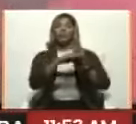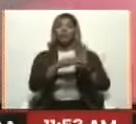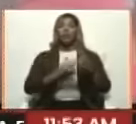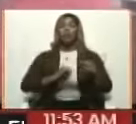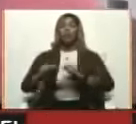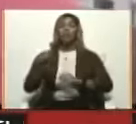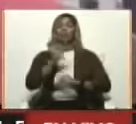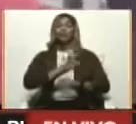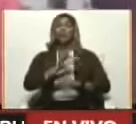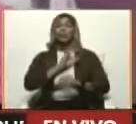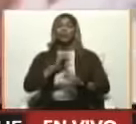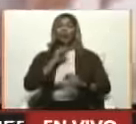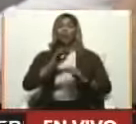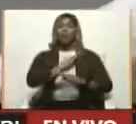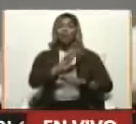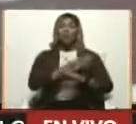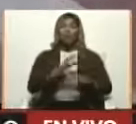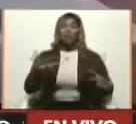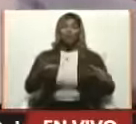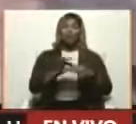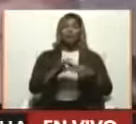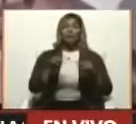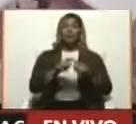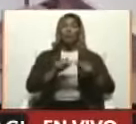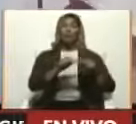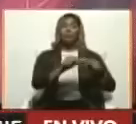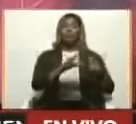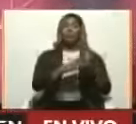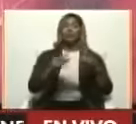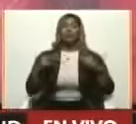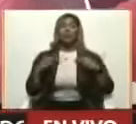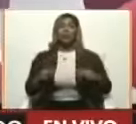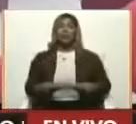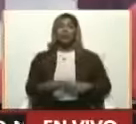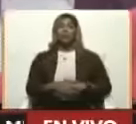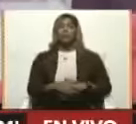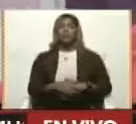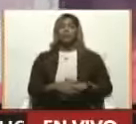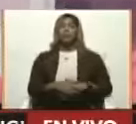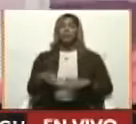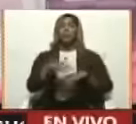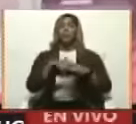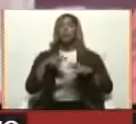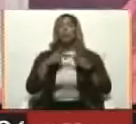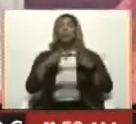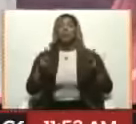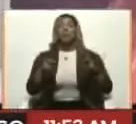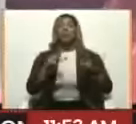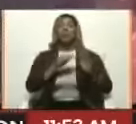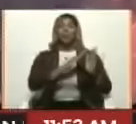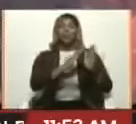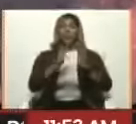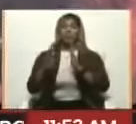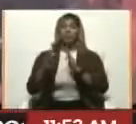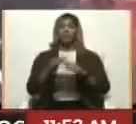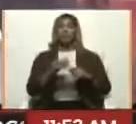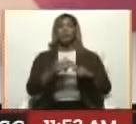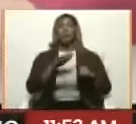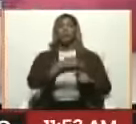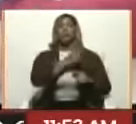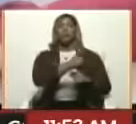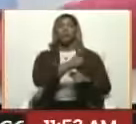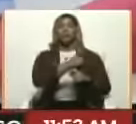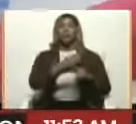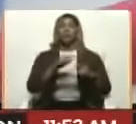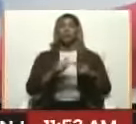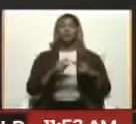dinámica social con estricto apego a la preeminencia de los derechos humanos. El Ministerio Público está organizado en direcciones